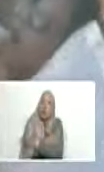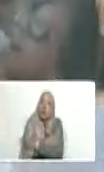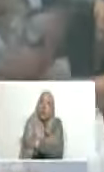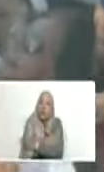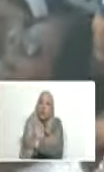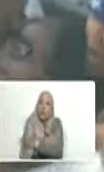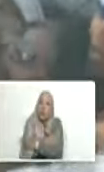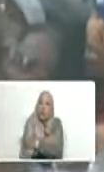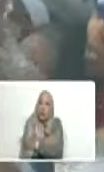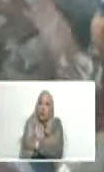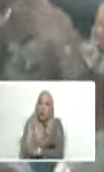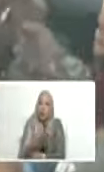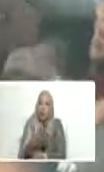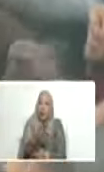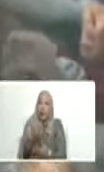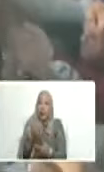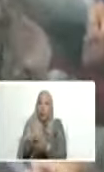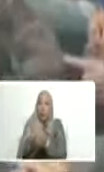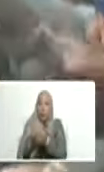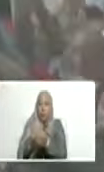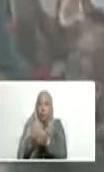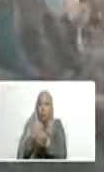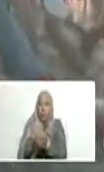brazos. Así.